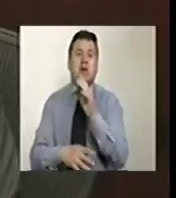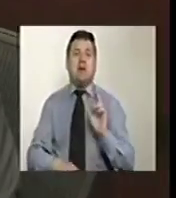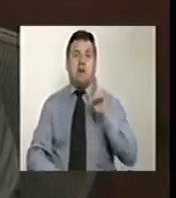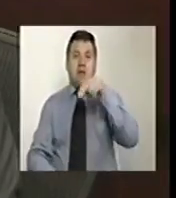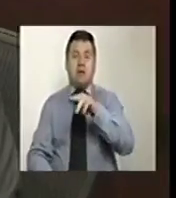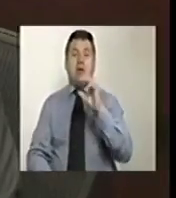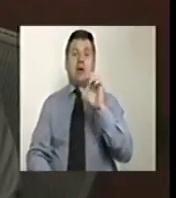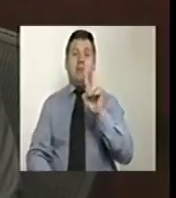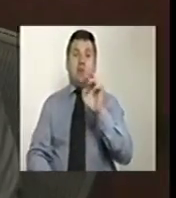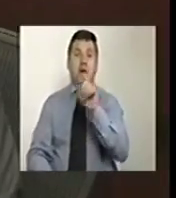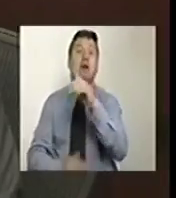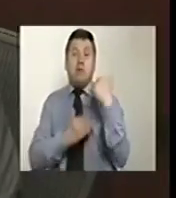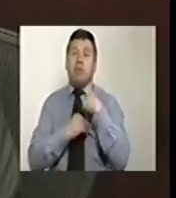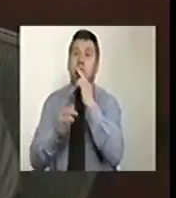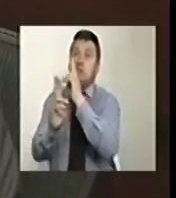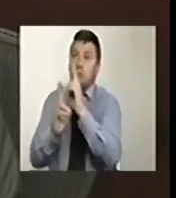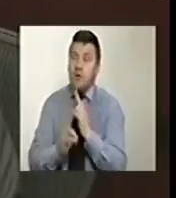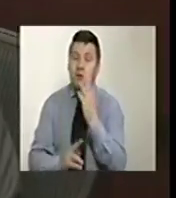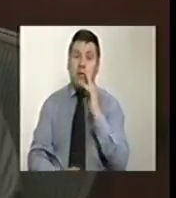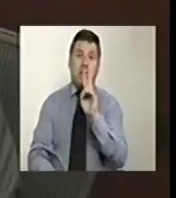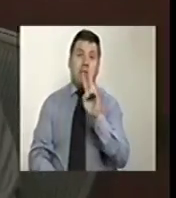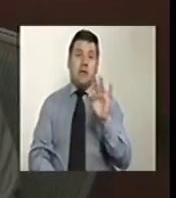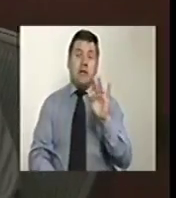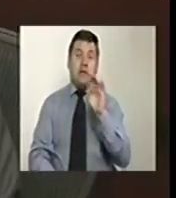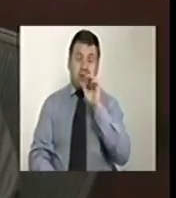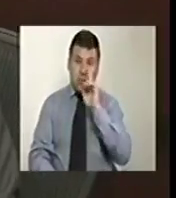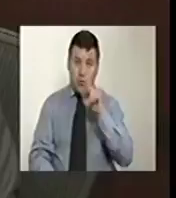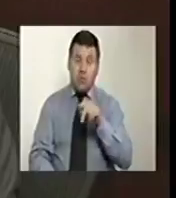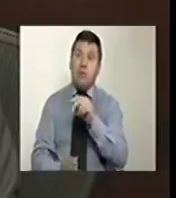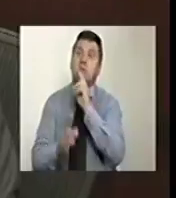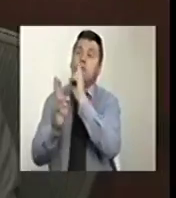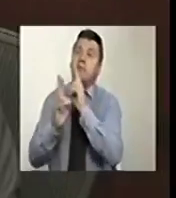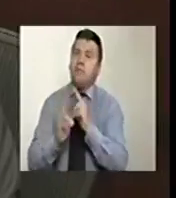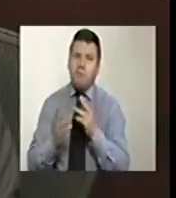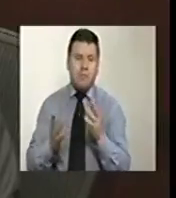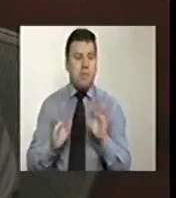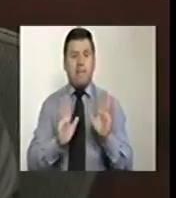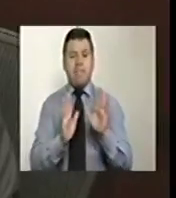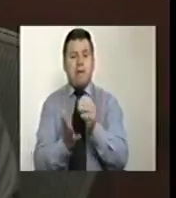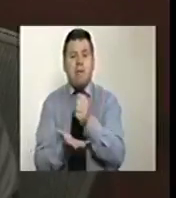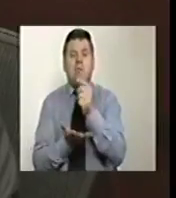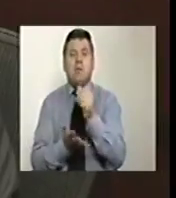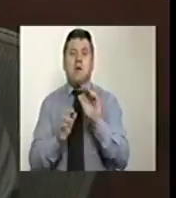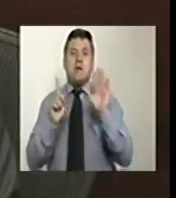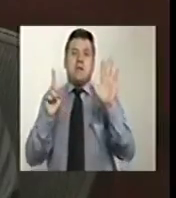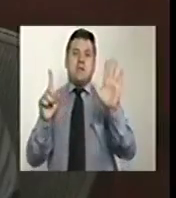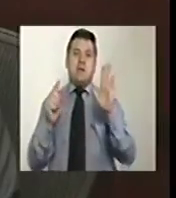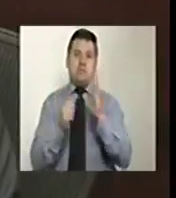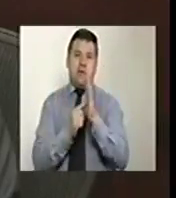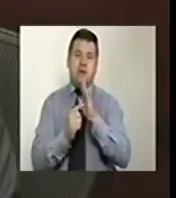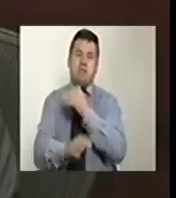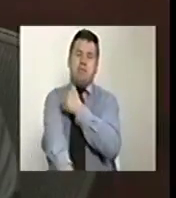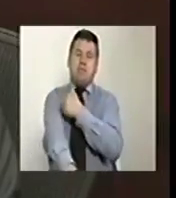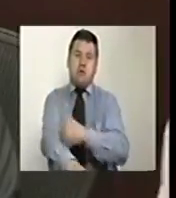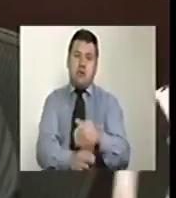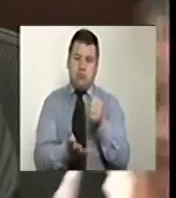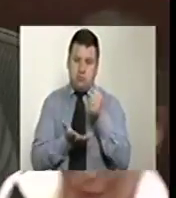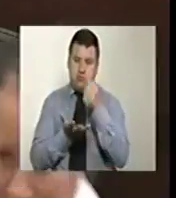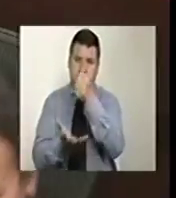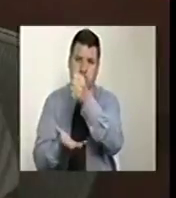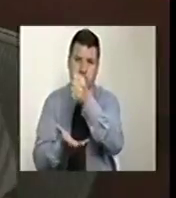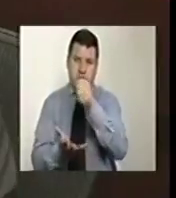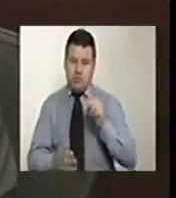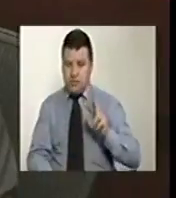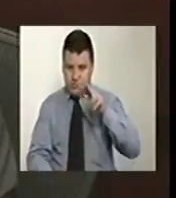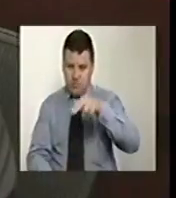Invías, y en la respuesta del 23 de junio nos dice que se destinarían 6 mil millones de pesos para dicha